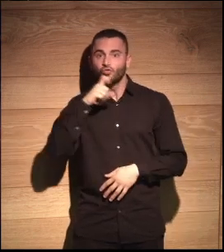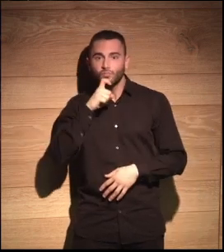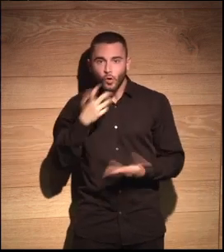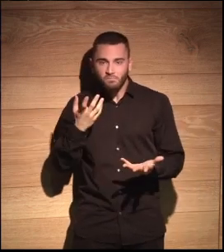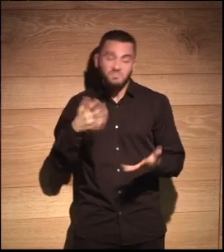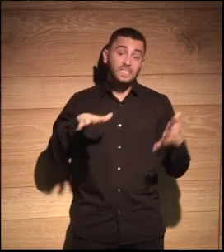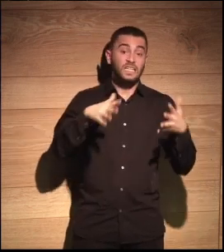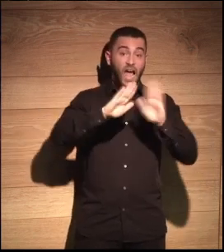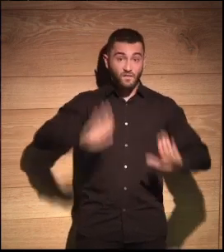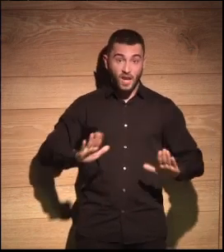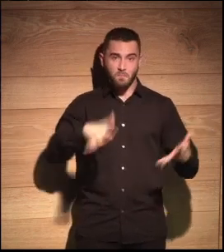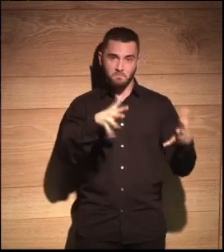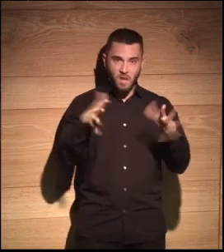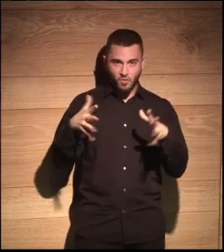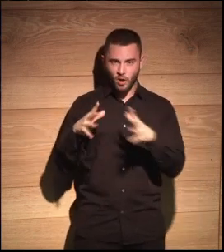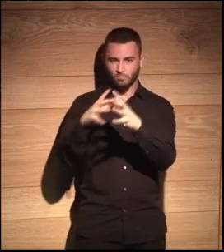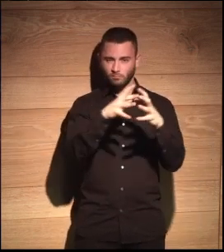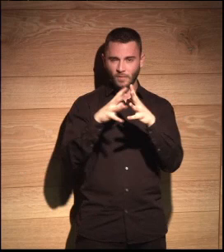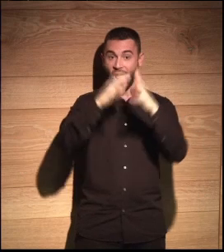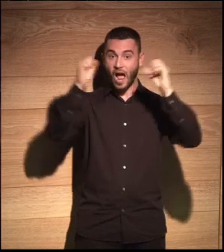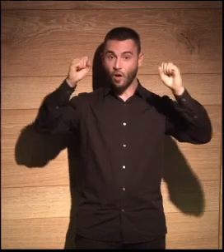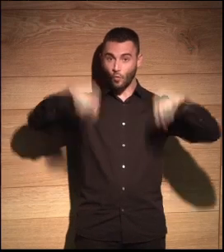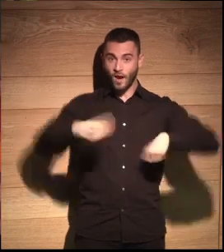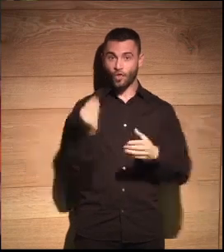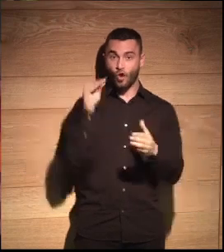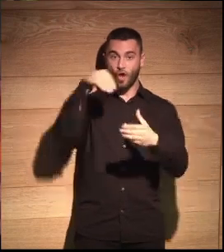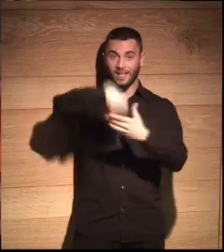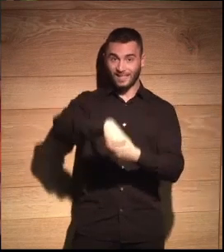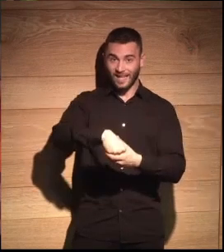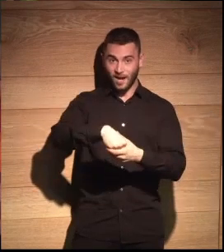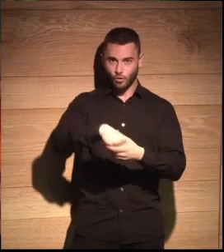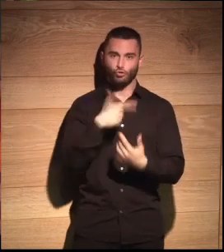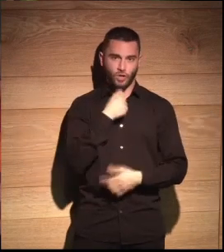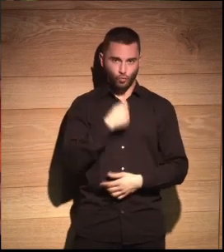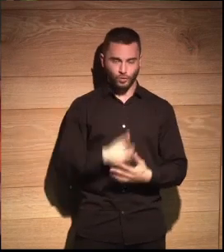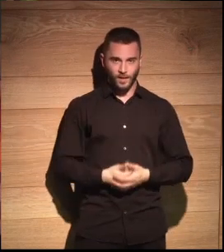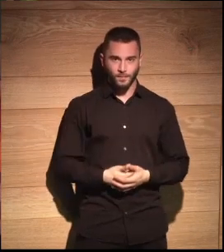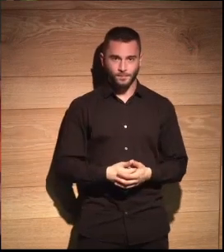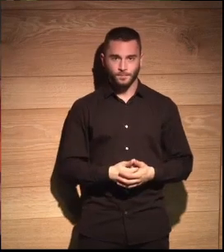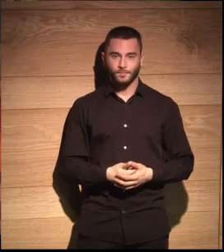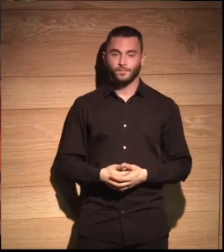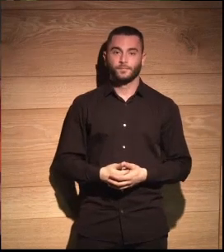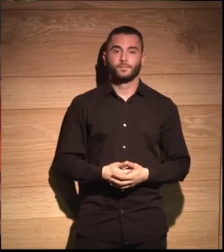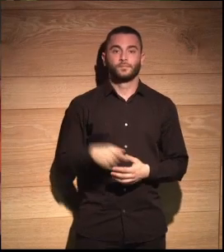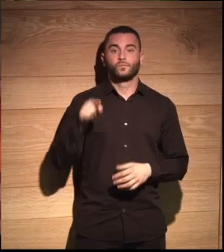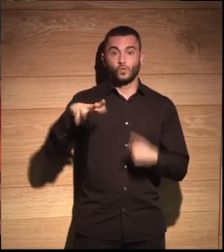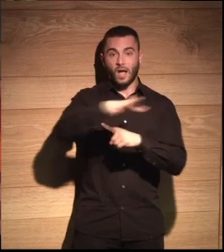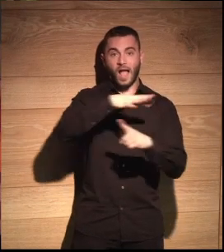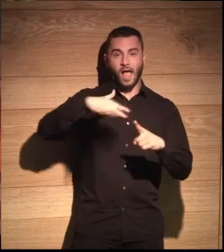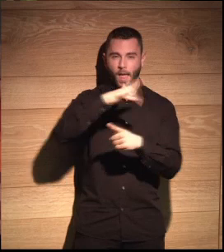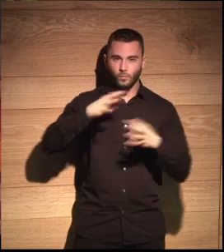menos hemos llegado a un acuerdo interno que nos ha gustado. Porque además también necesitas como cierta